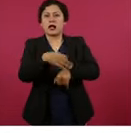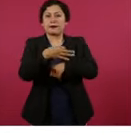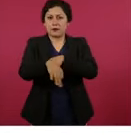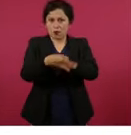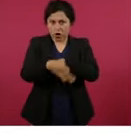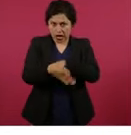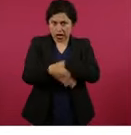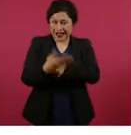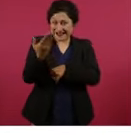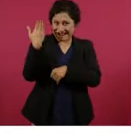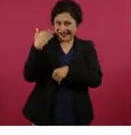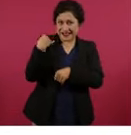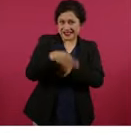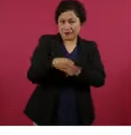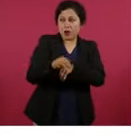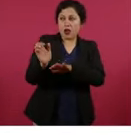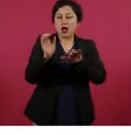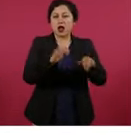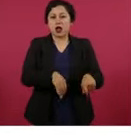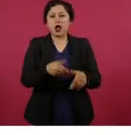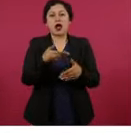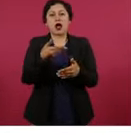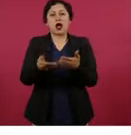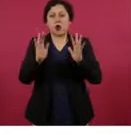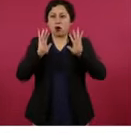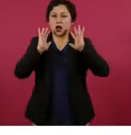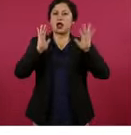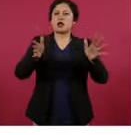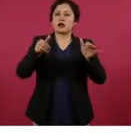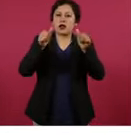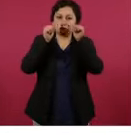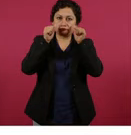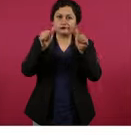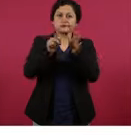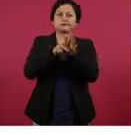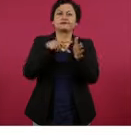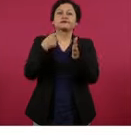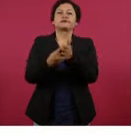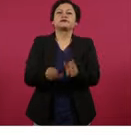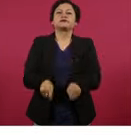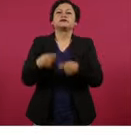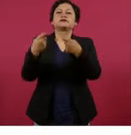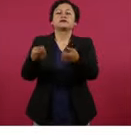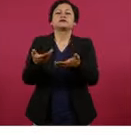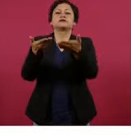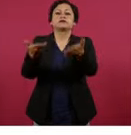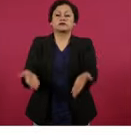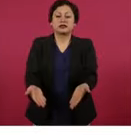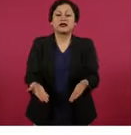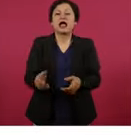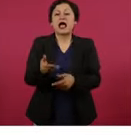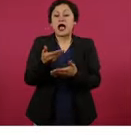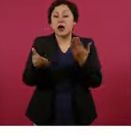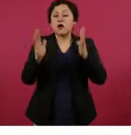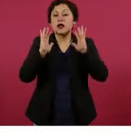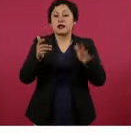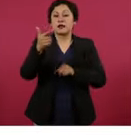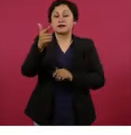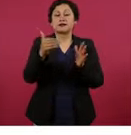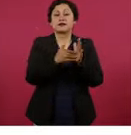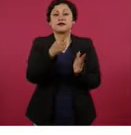ellos de basificar. Ya hay un avance importante porque se han basificado a 7.123 en la Ciudad de